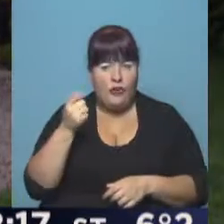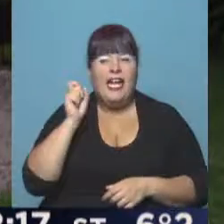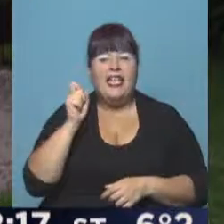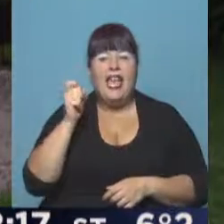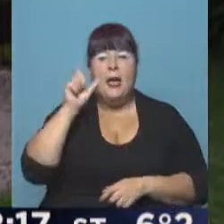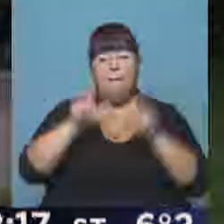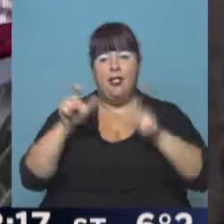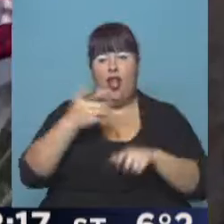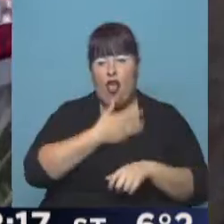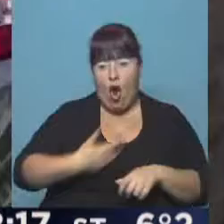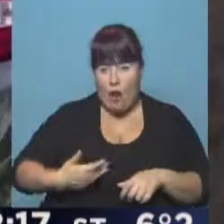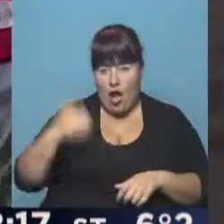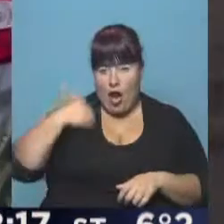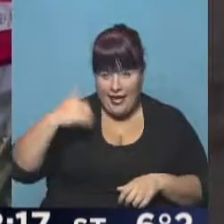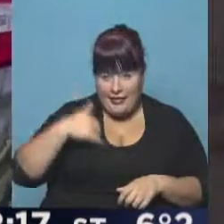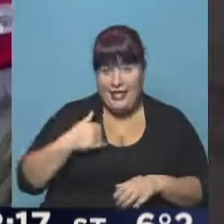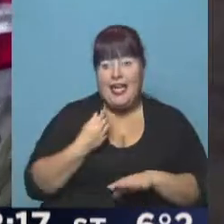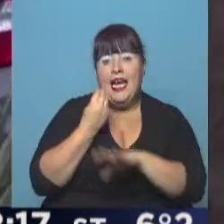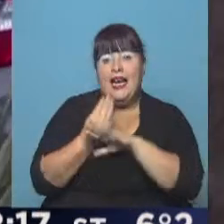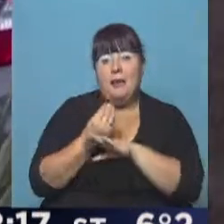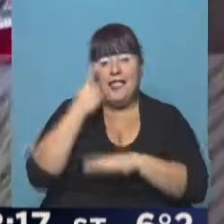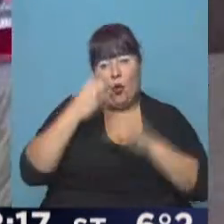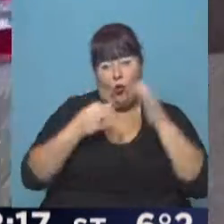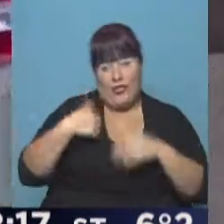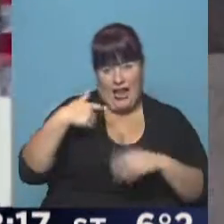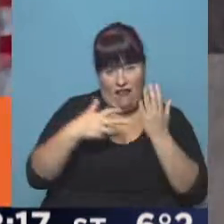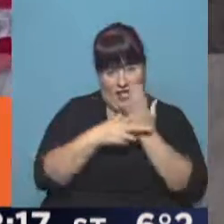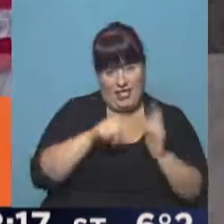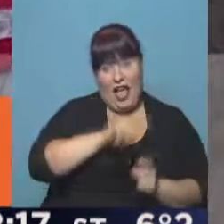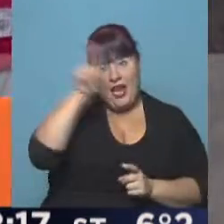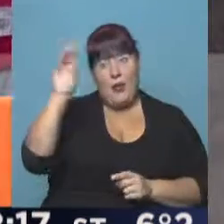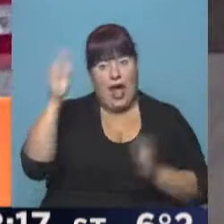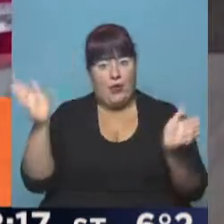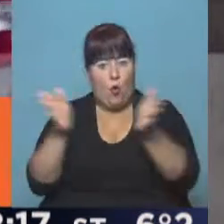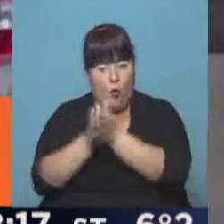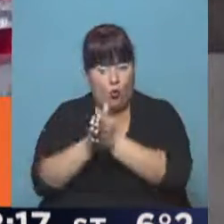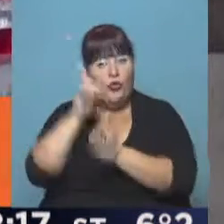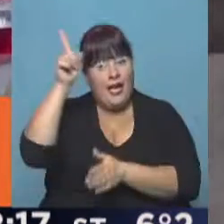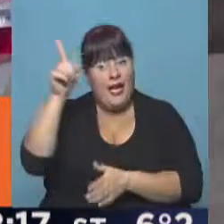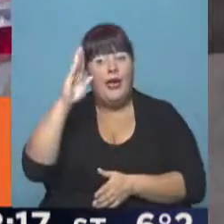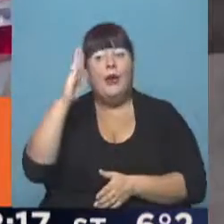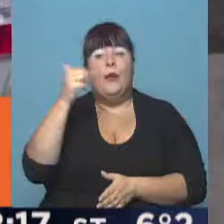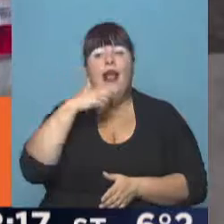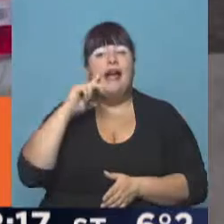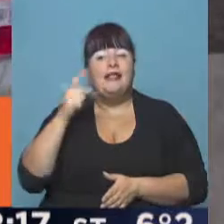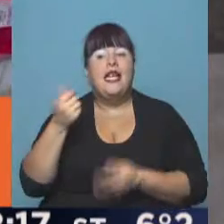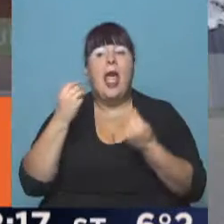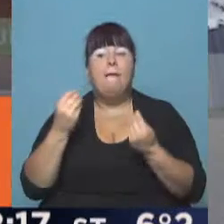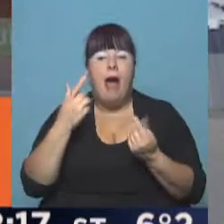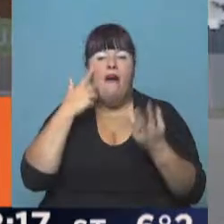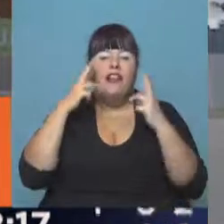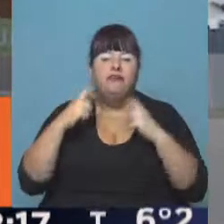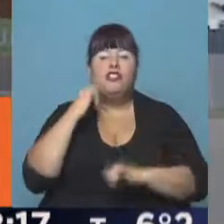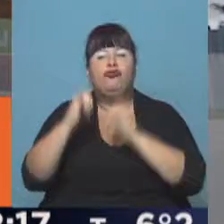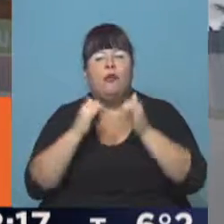de funcionarios argentinos, representantes de la justicia argentina y brasileña en Brasilia para empezar a conocer